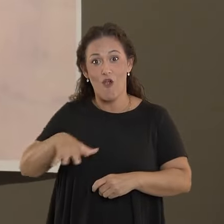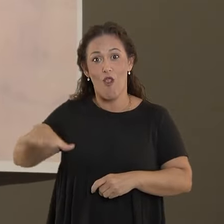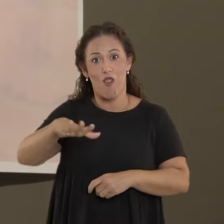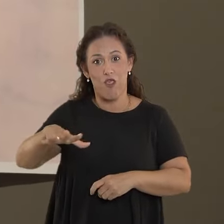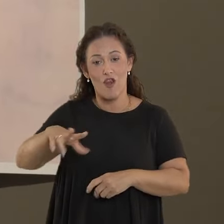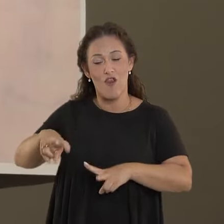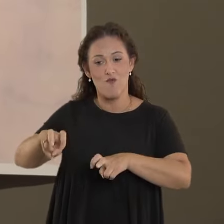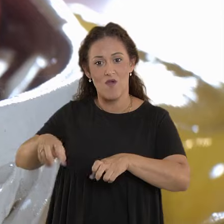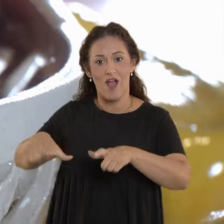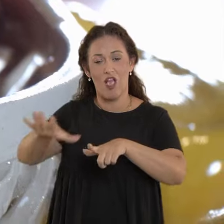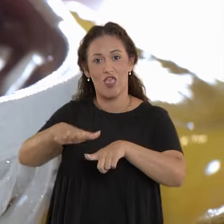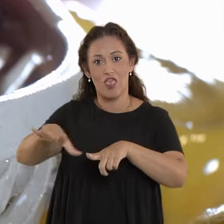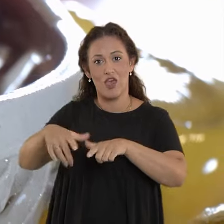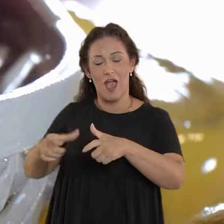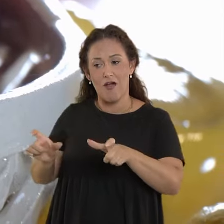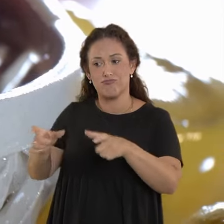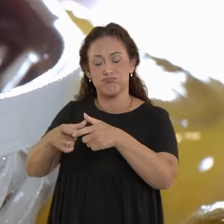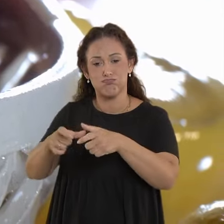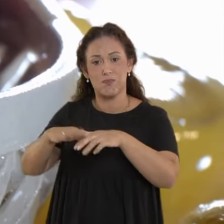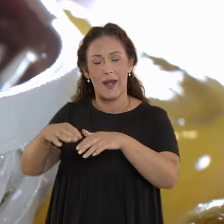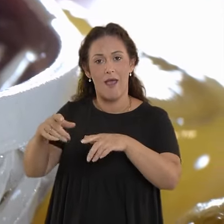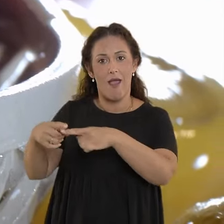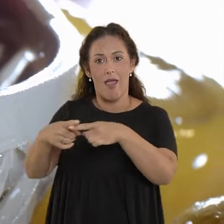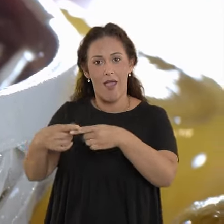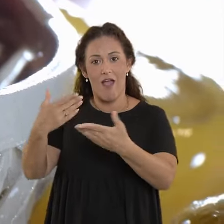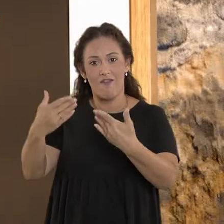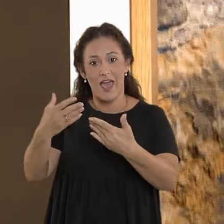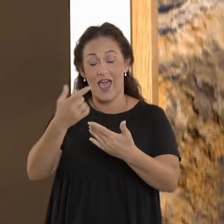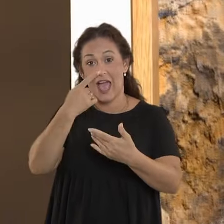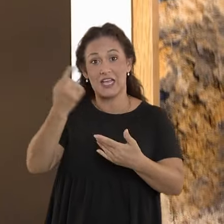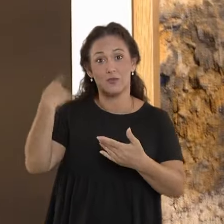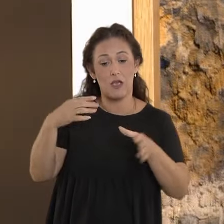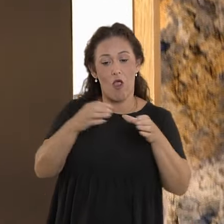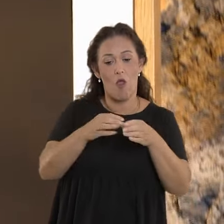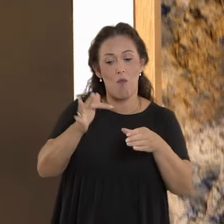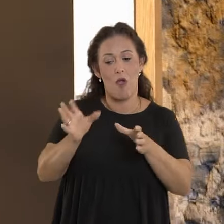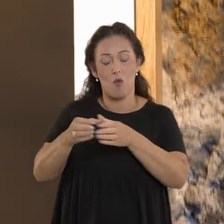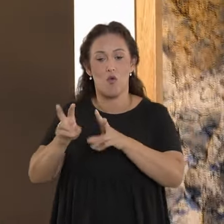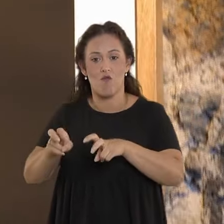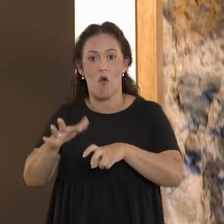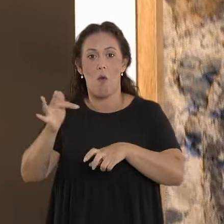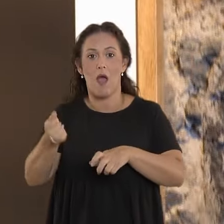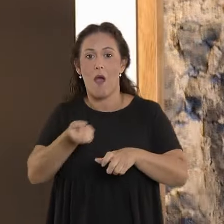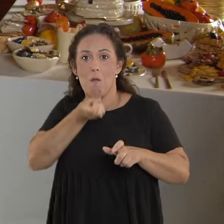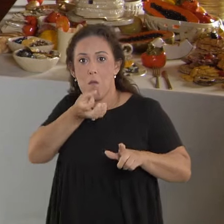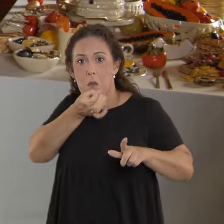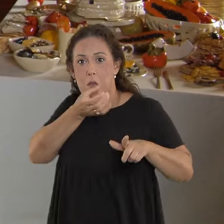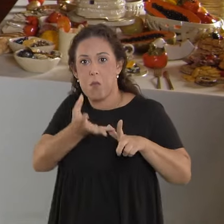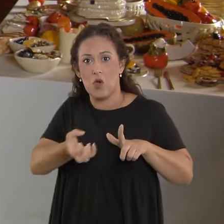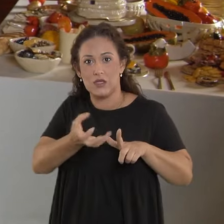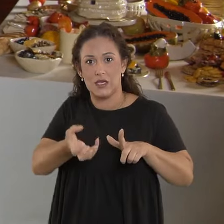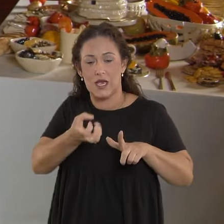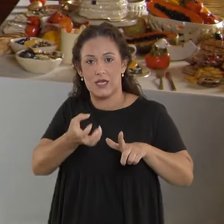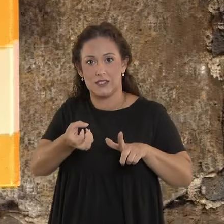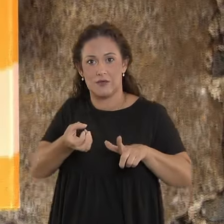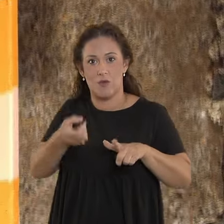donde contaremos con una mesa redonda, con un coloquio, con algunos del equipo curatorial del año pasado y con otros de este año, junto con un podcast de la mano de los de